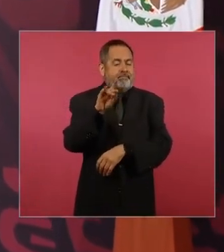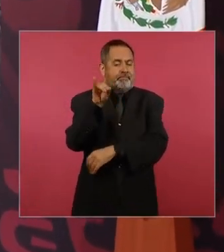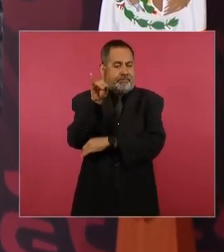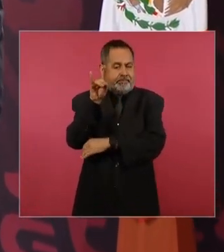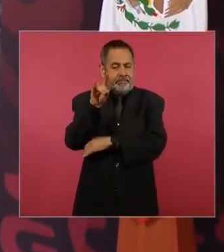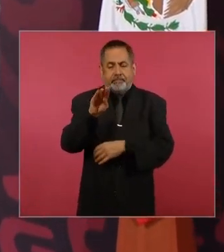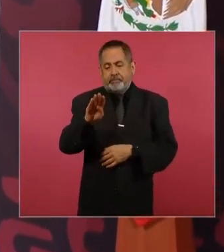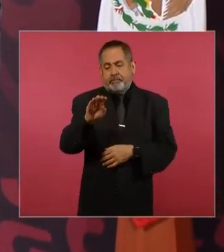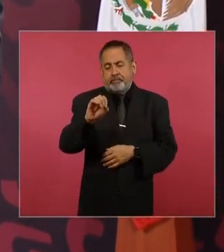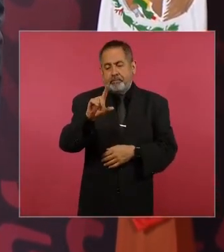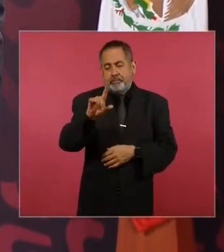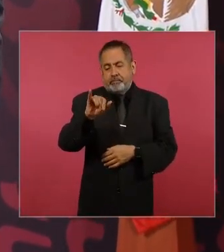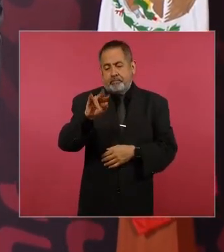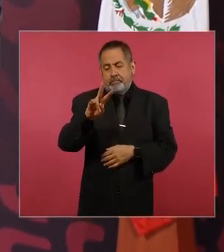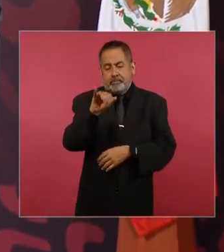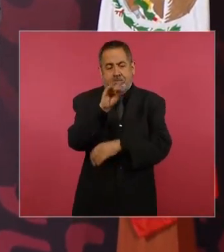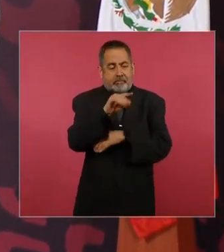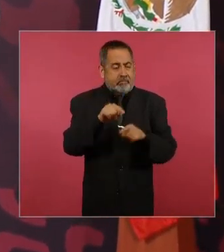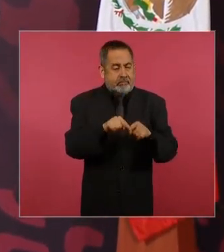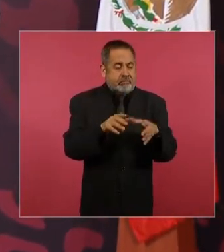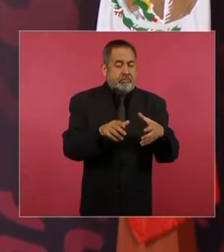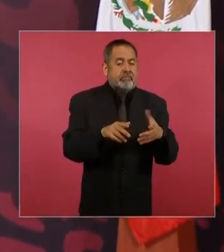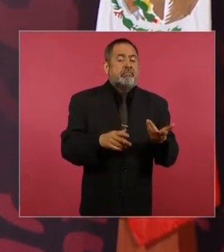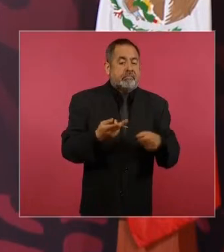¿Sabes qué hicieron los